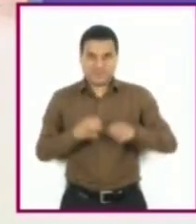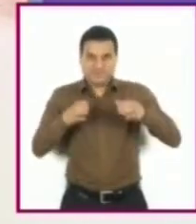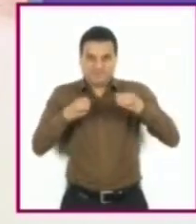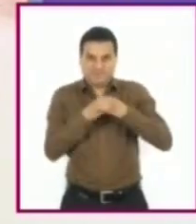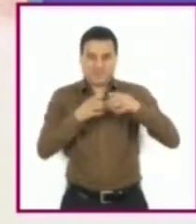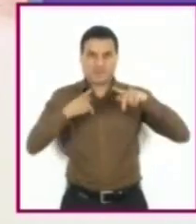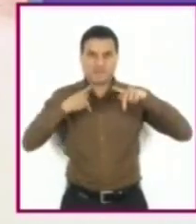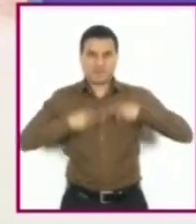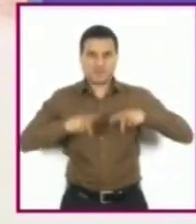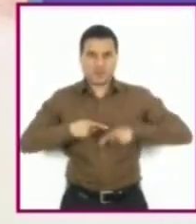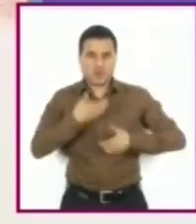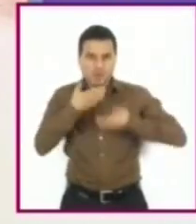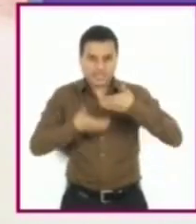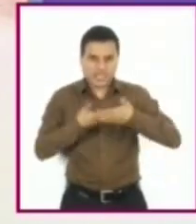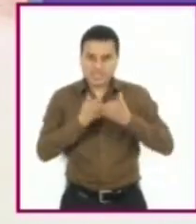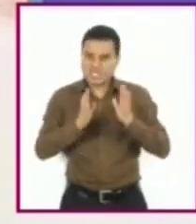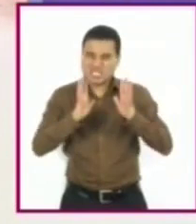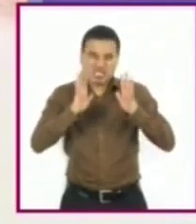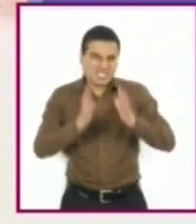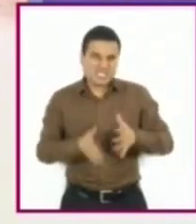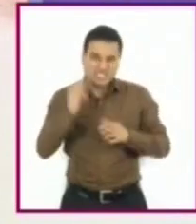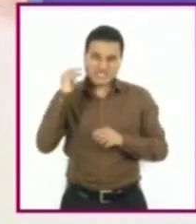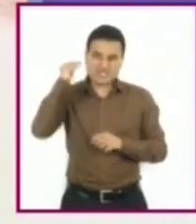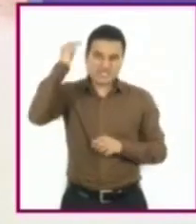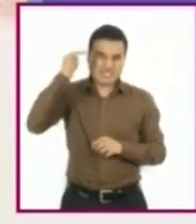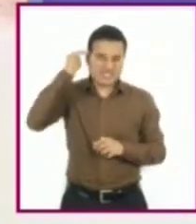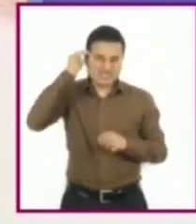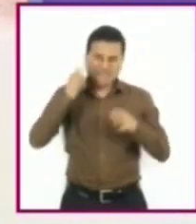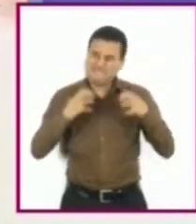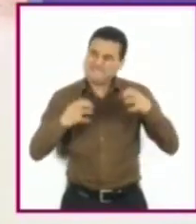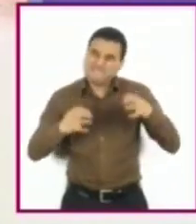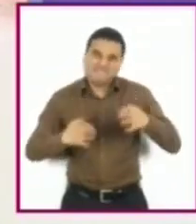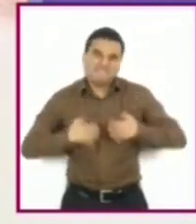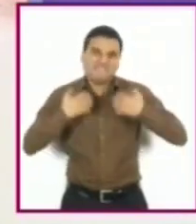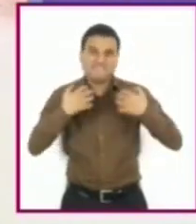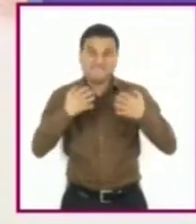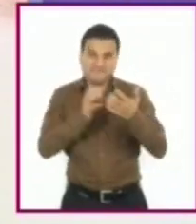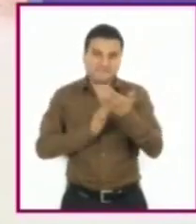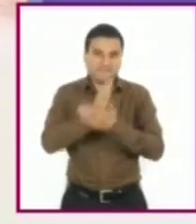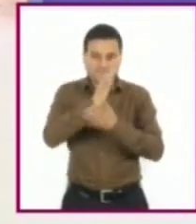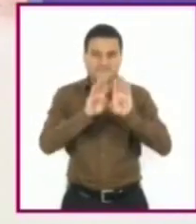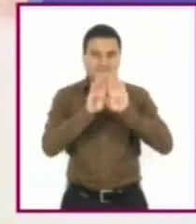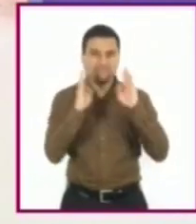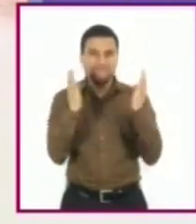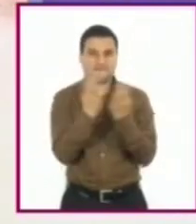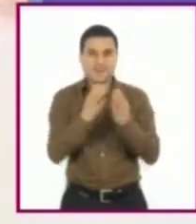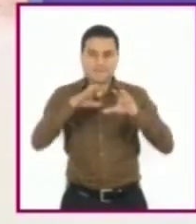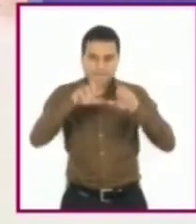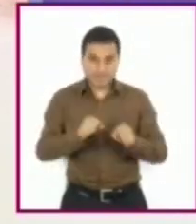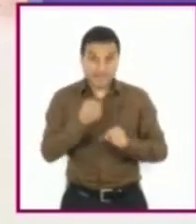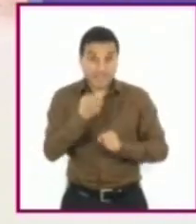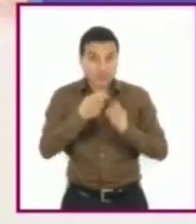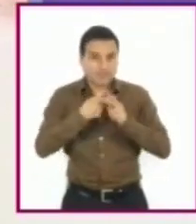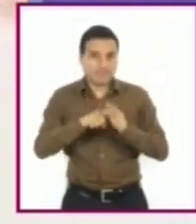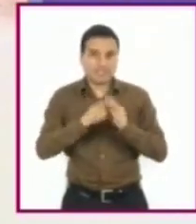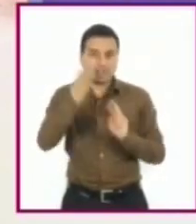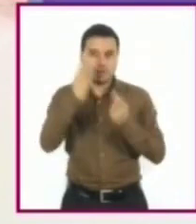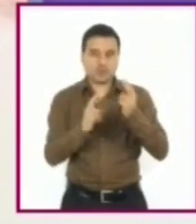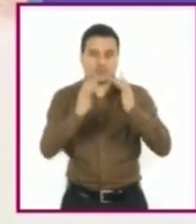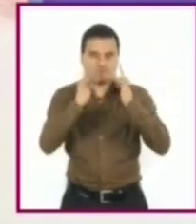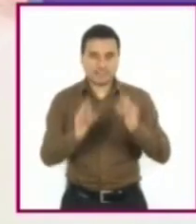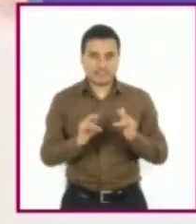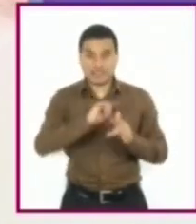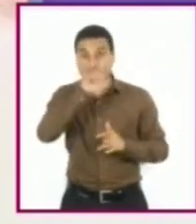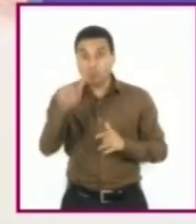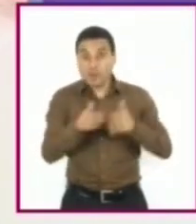cansada de los abusos del poder, tomaba por asalto esta fortaleza prisión, iniciando la Revolución Francesa y, como